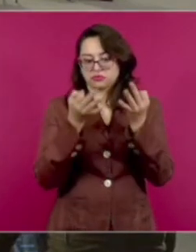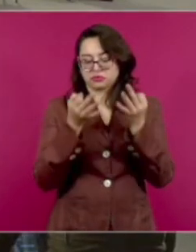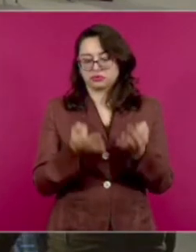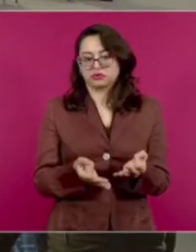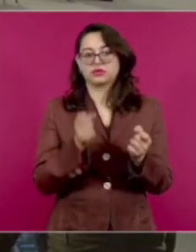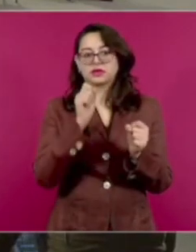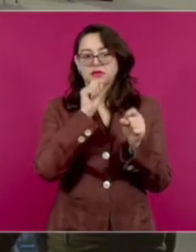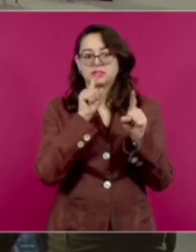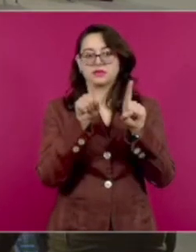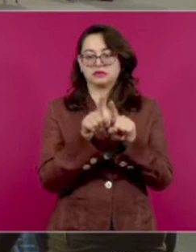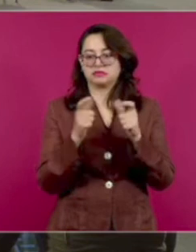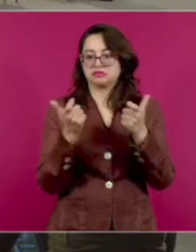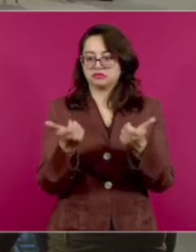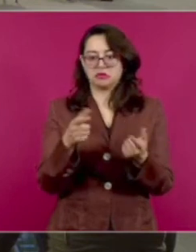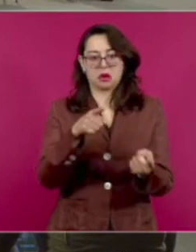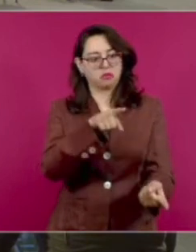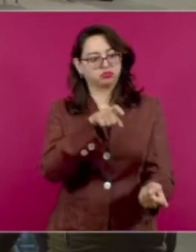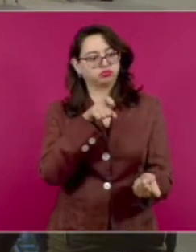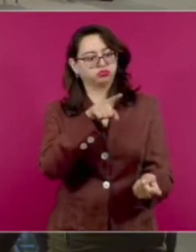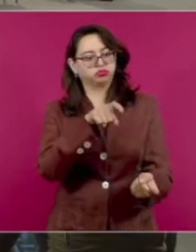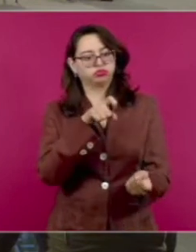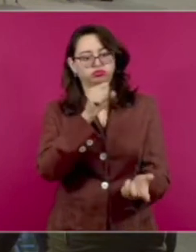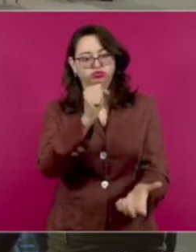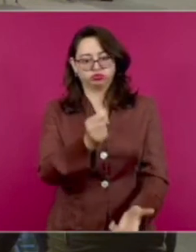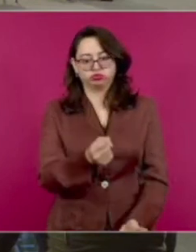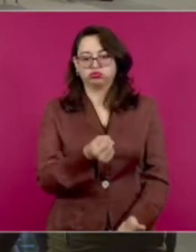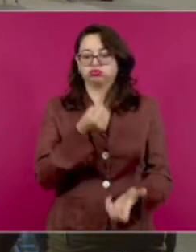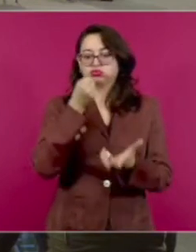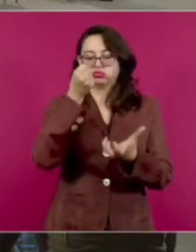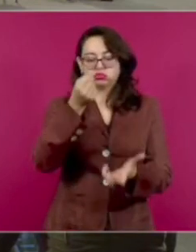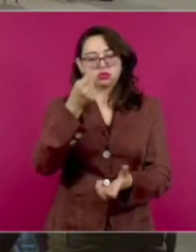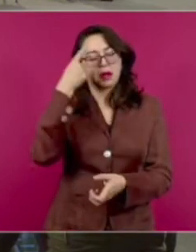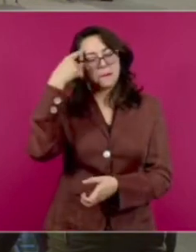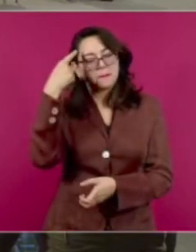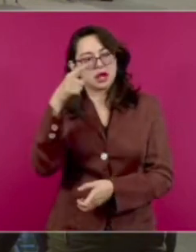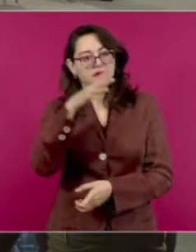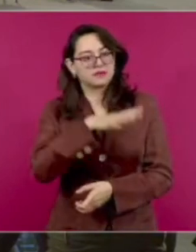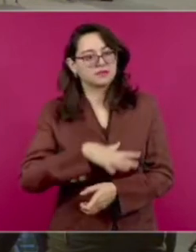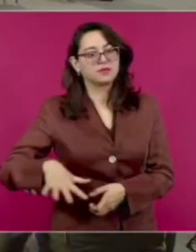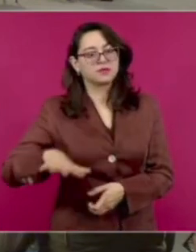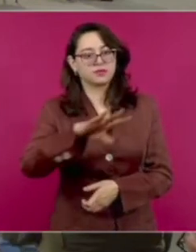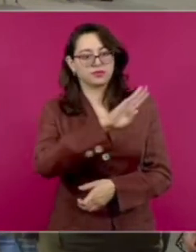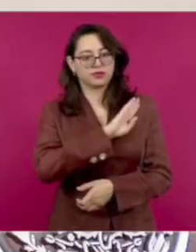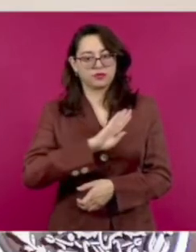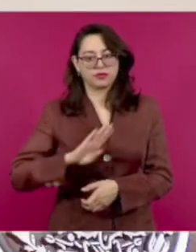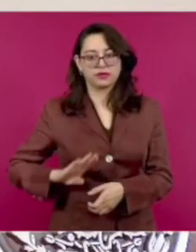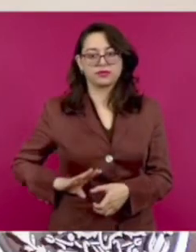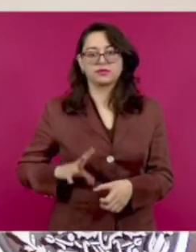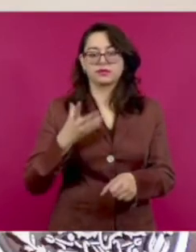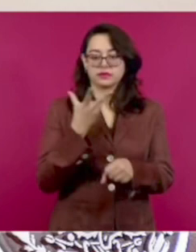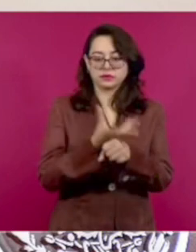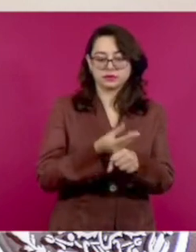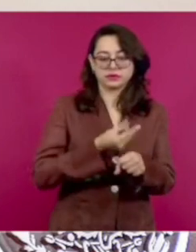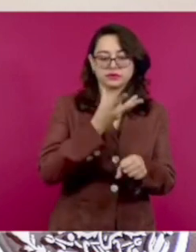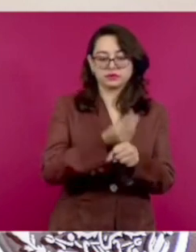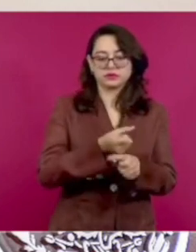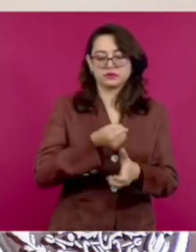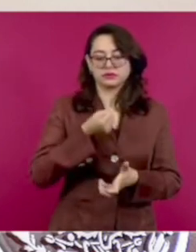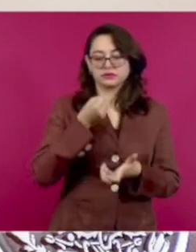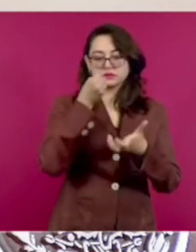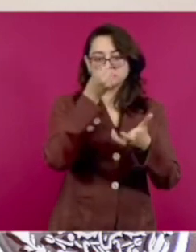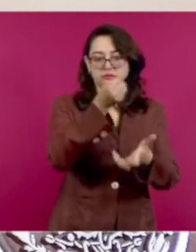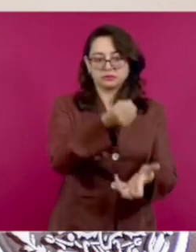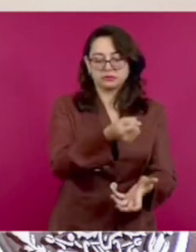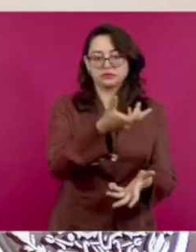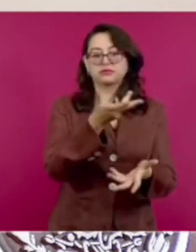económicos obtenidos para la mejora de vialidades de los municipios de las entidades federativas